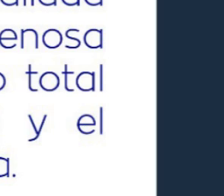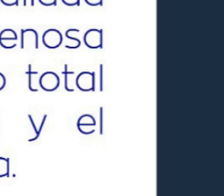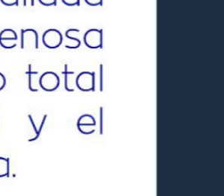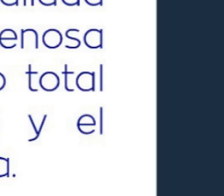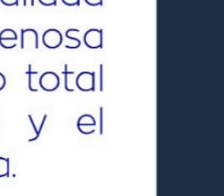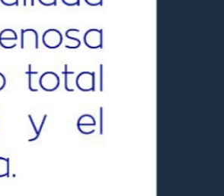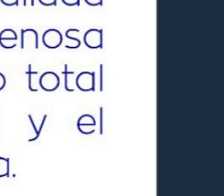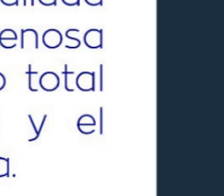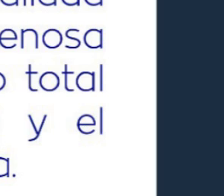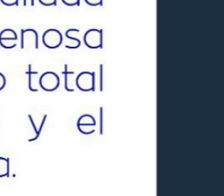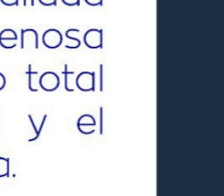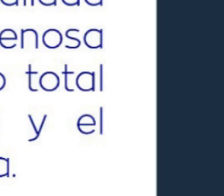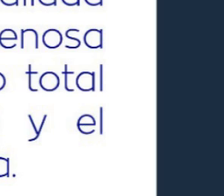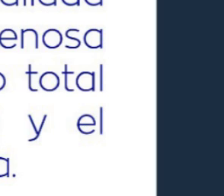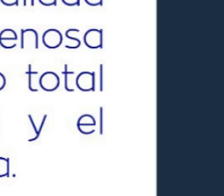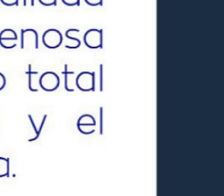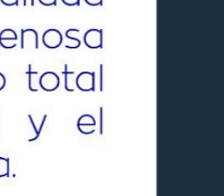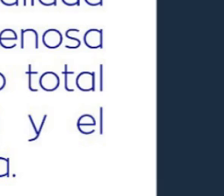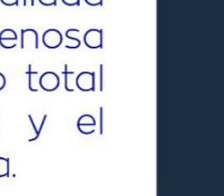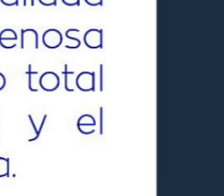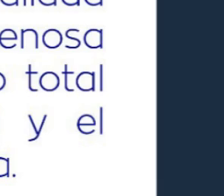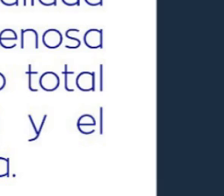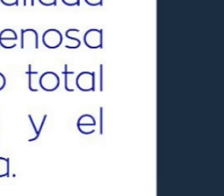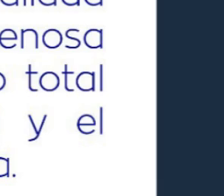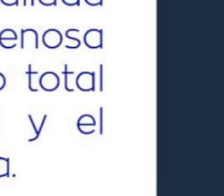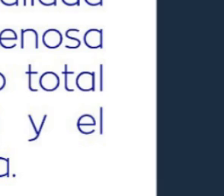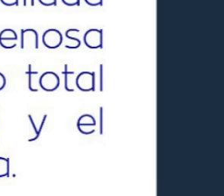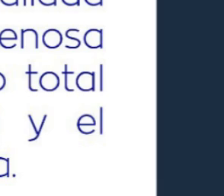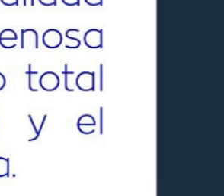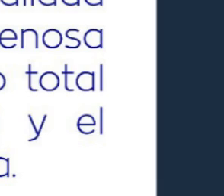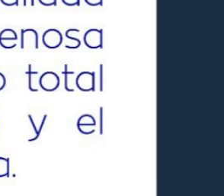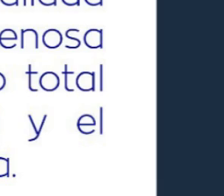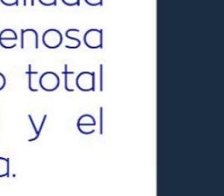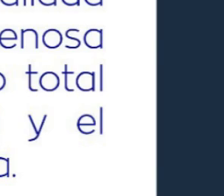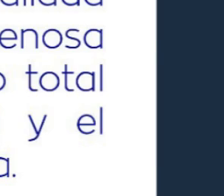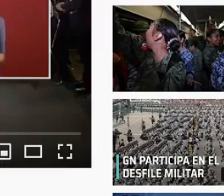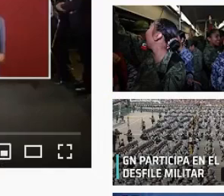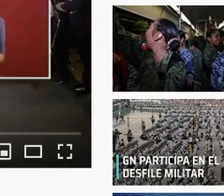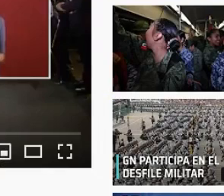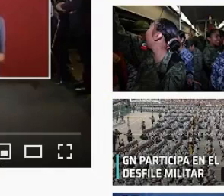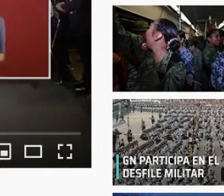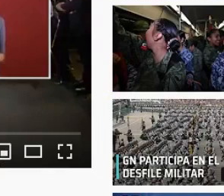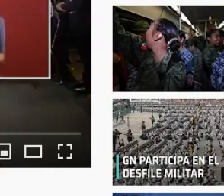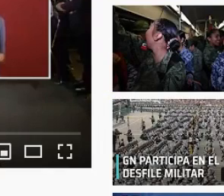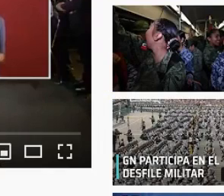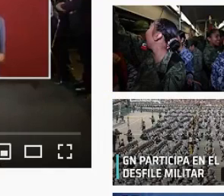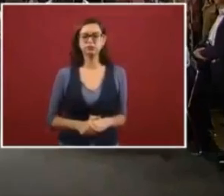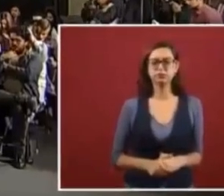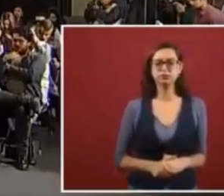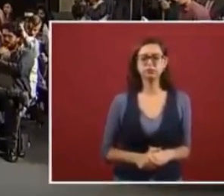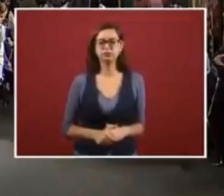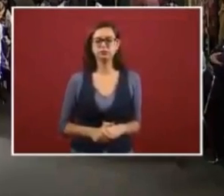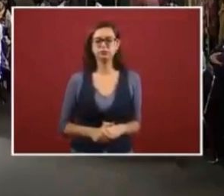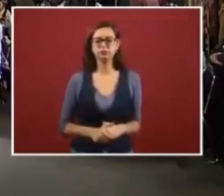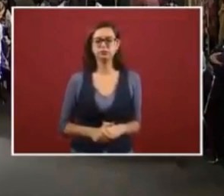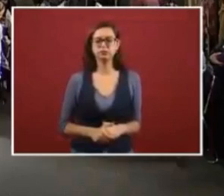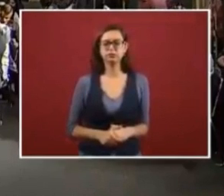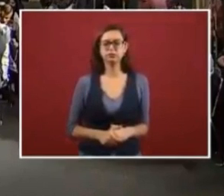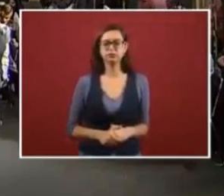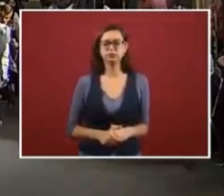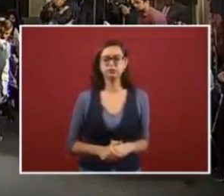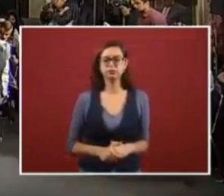se les barrio que pasó hoy el presidente andrés manuel lópez obrador contestó a todas